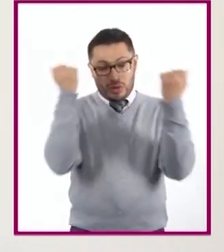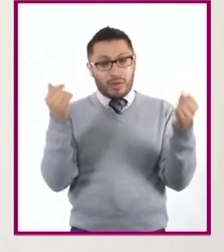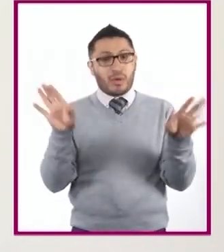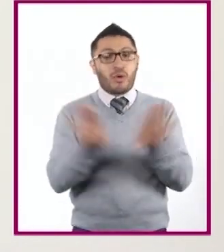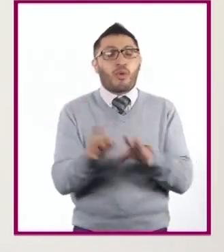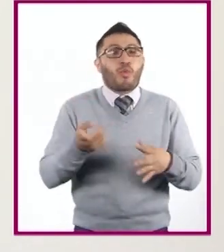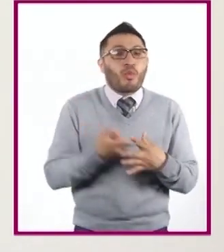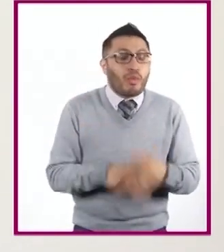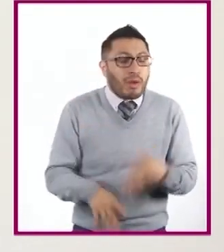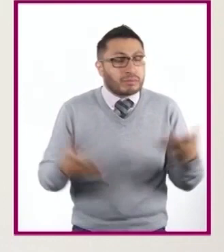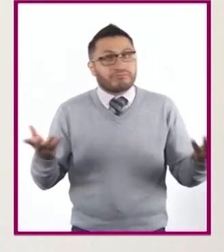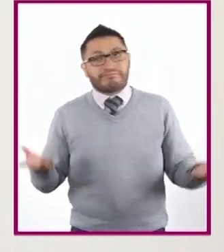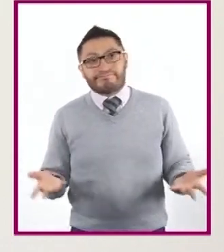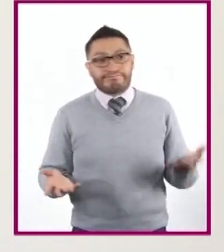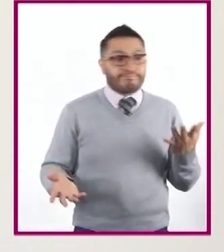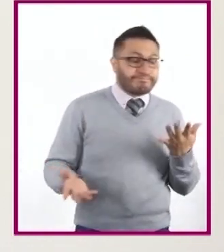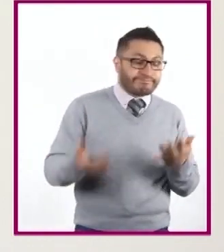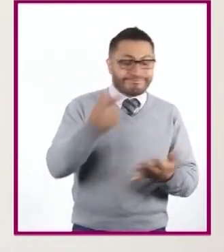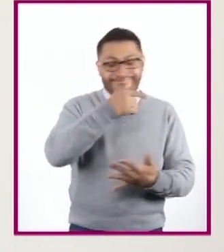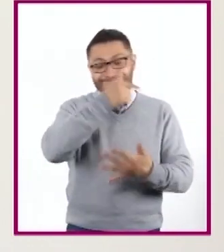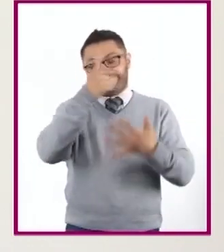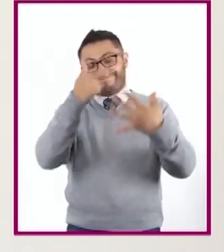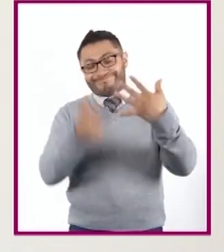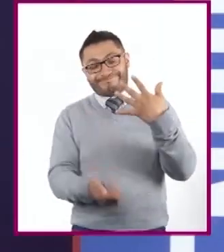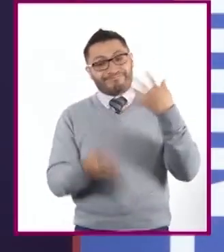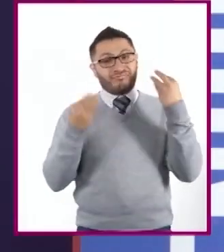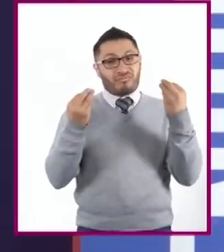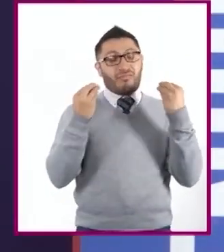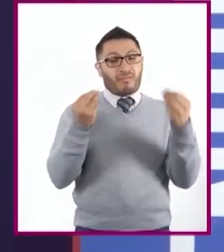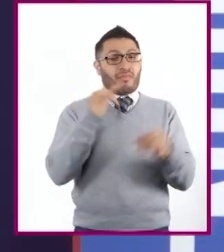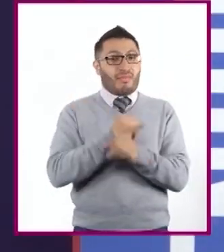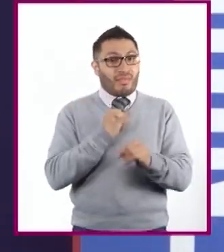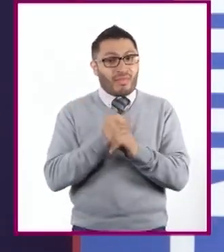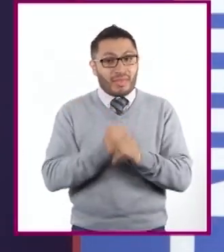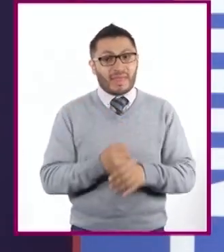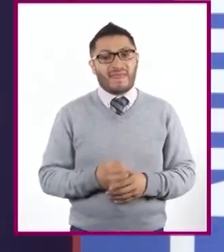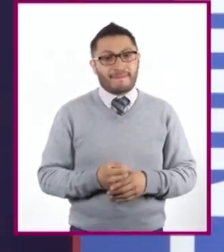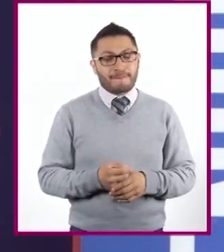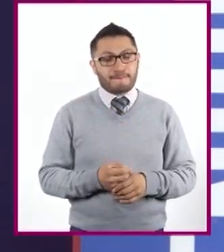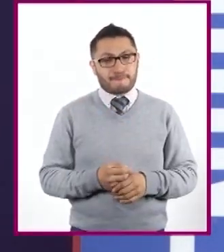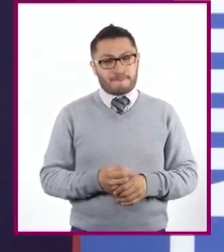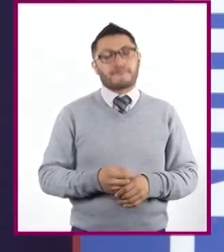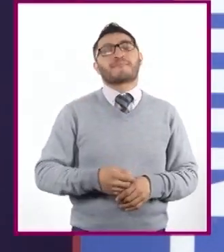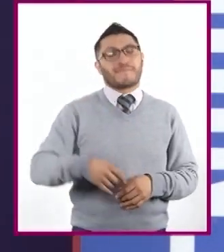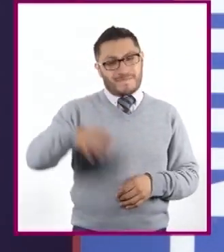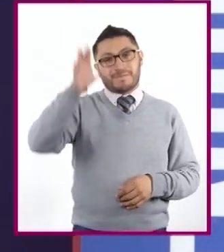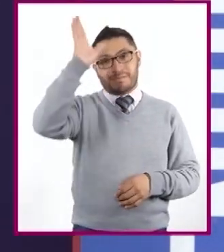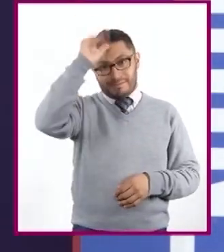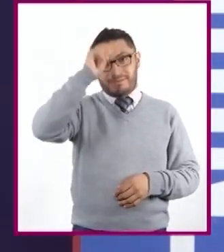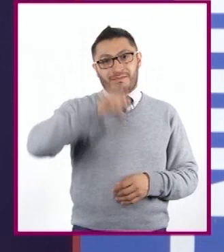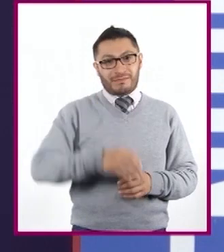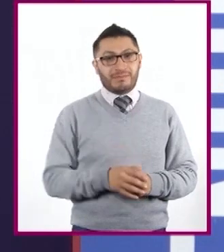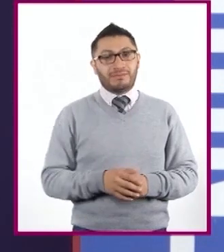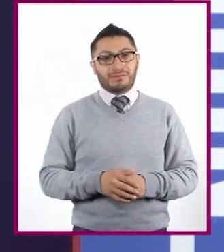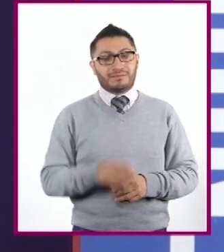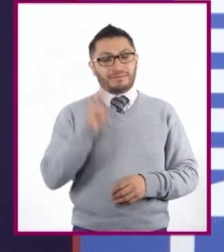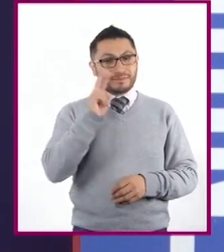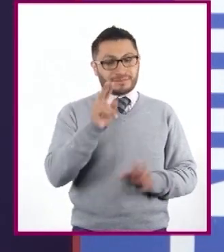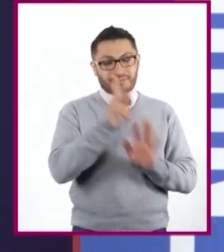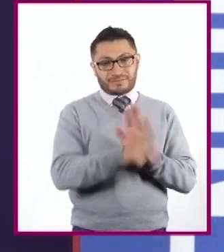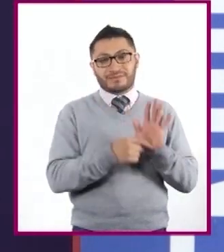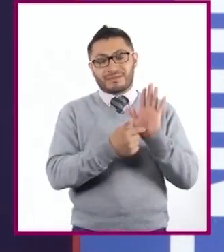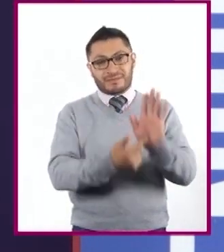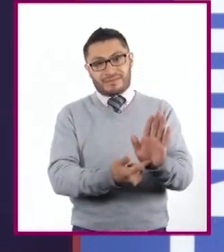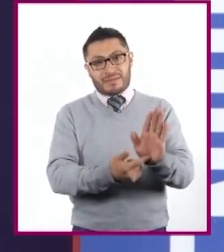dónde comenzar con tantas páginas que encontramos. Estoy totalmente de acuerdo contigo. Veamos el